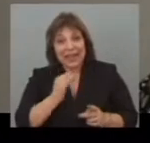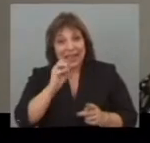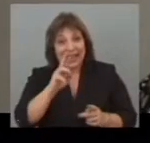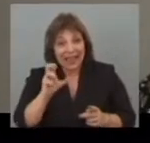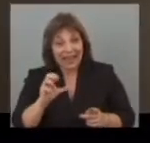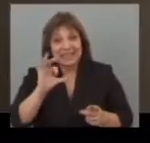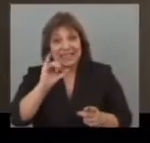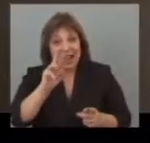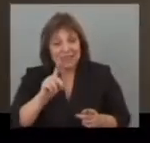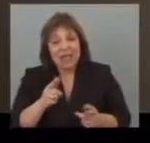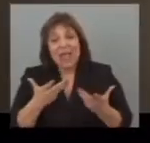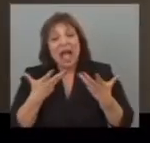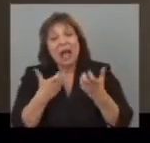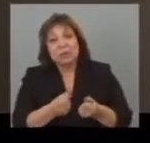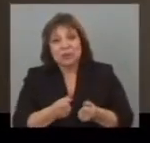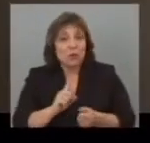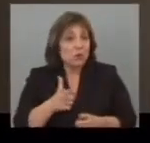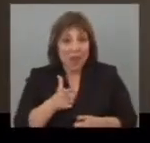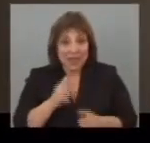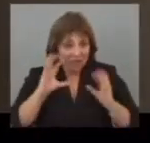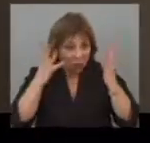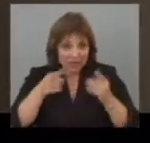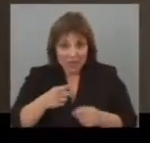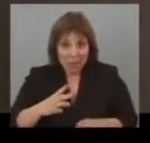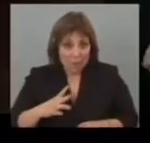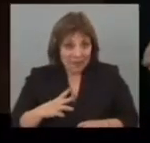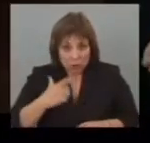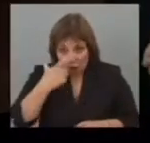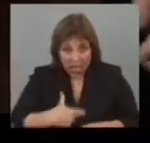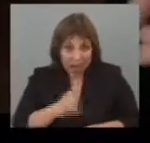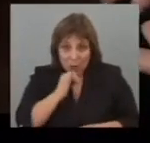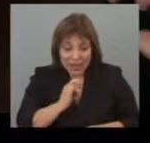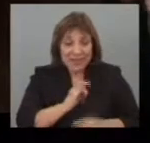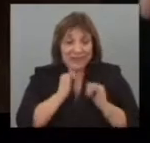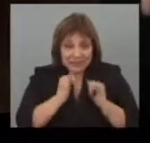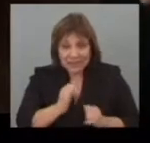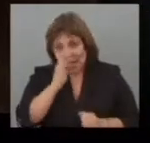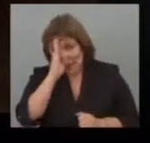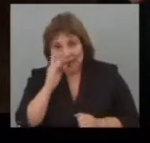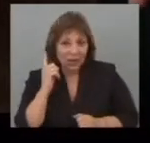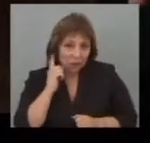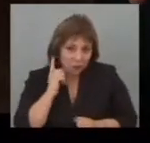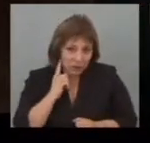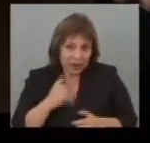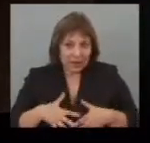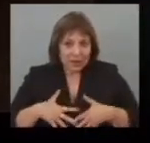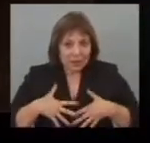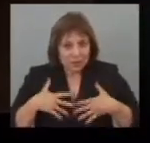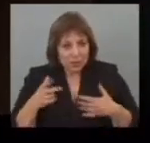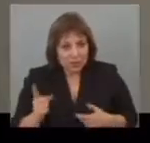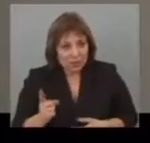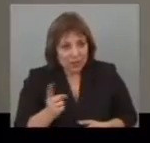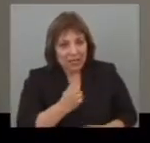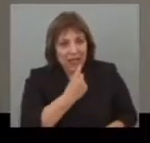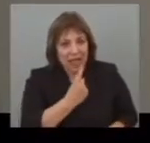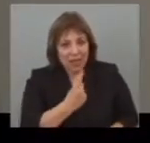grupo por solidaridad. No tienen una historia de violencia personal para contar, pero sí aprendieron a escuchar y emocionarse con las historias